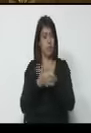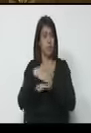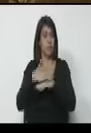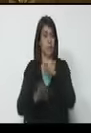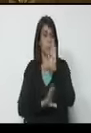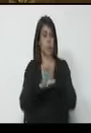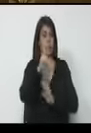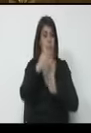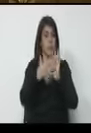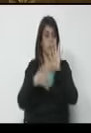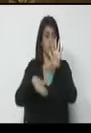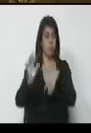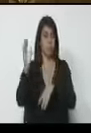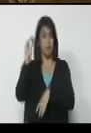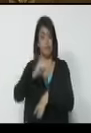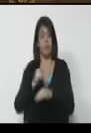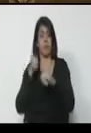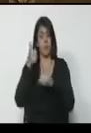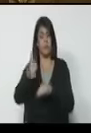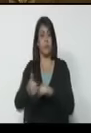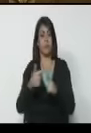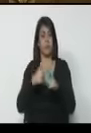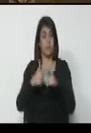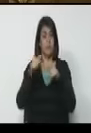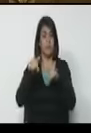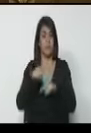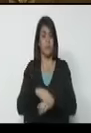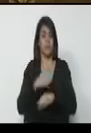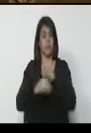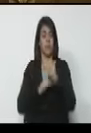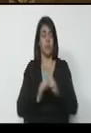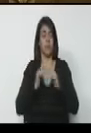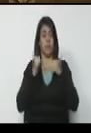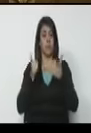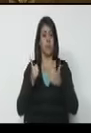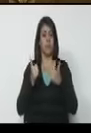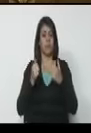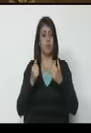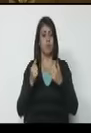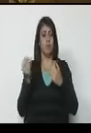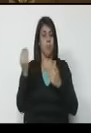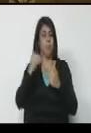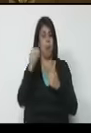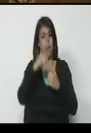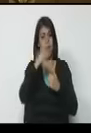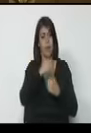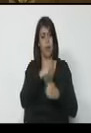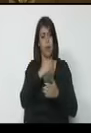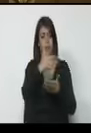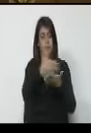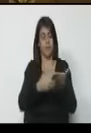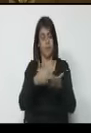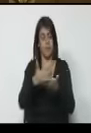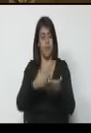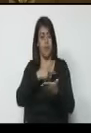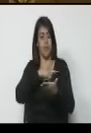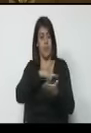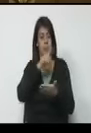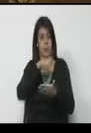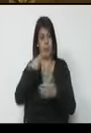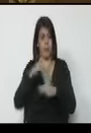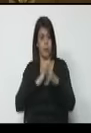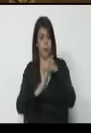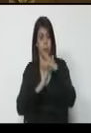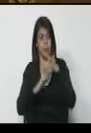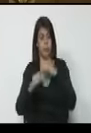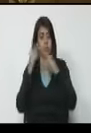incrementado desde el 2015, va más allá del simple hecho crematístico. Empezaron a llenar expedientes falsos de miles de migrantes venezolanos